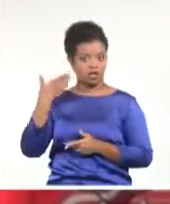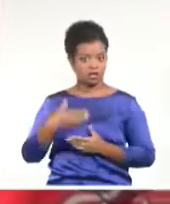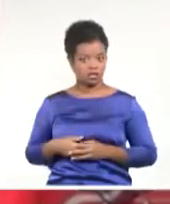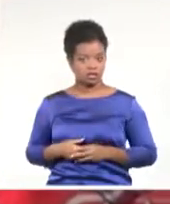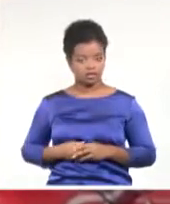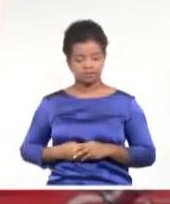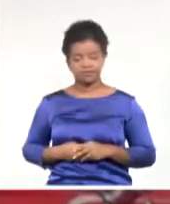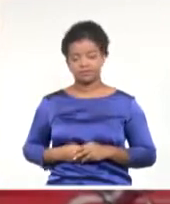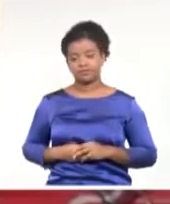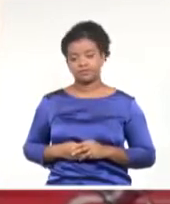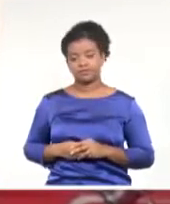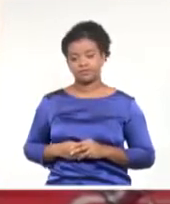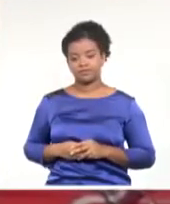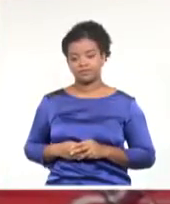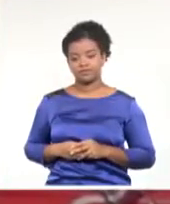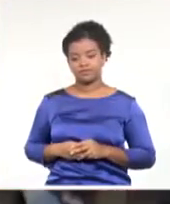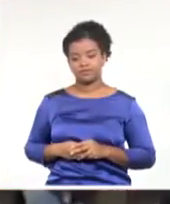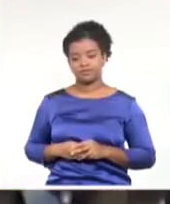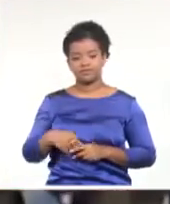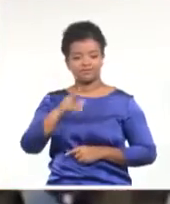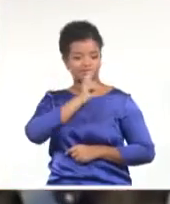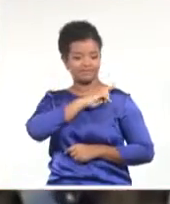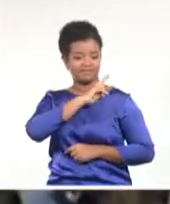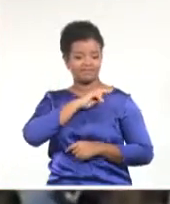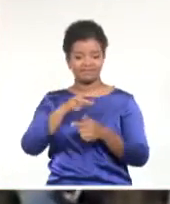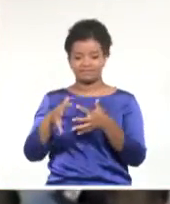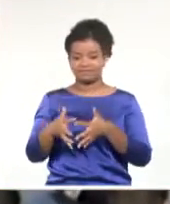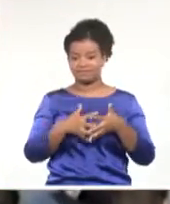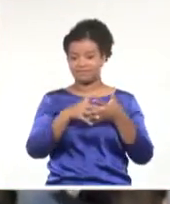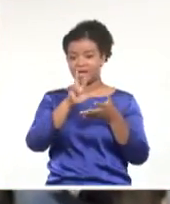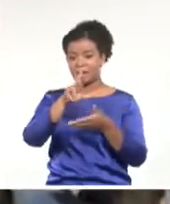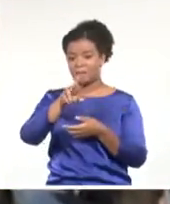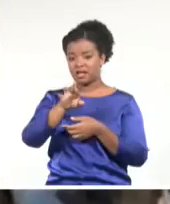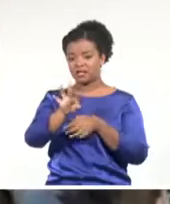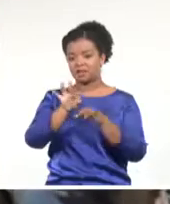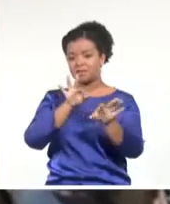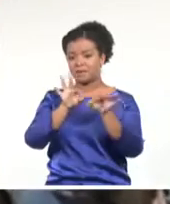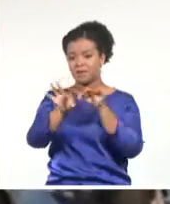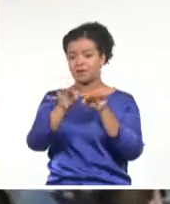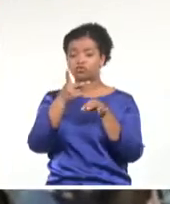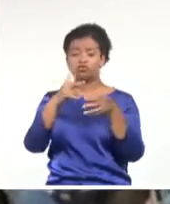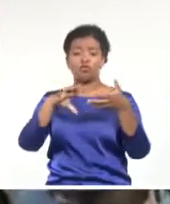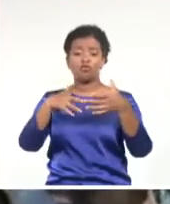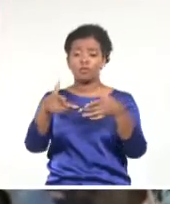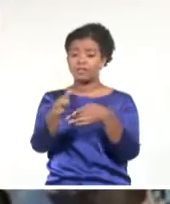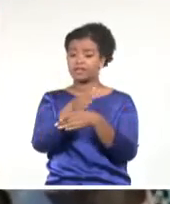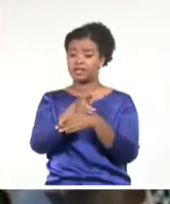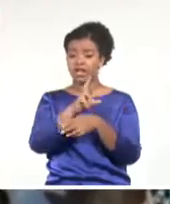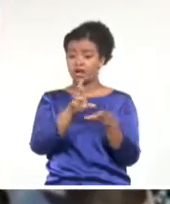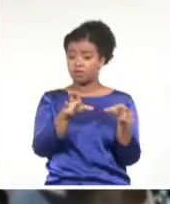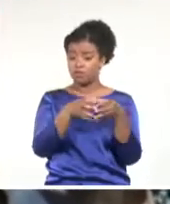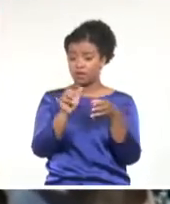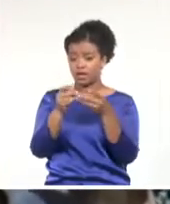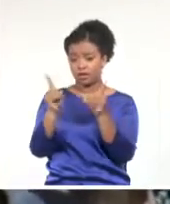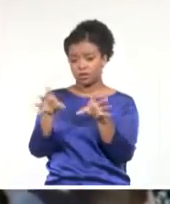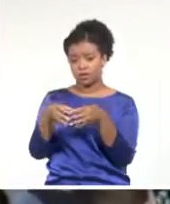Además de legisladores y autoridades, Estados Unidos elige este martes entre 2 visiones distintas del país.